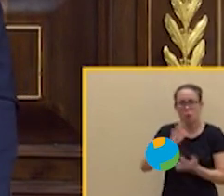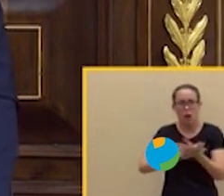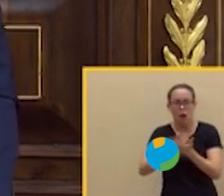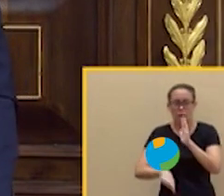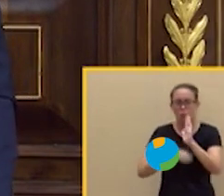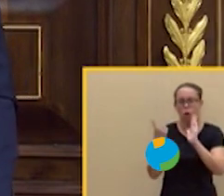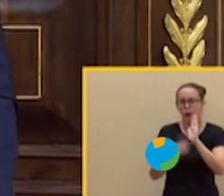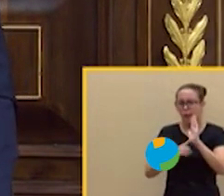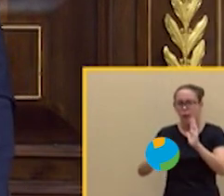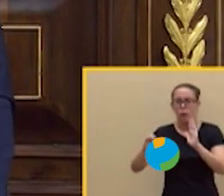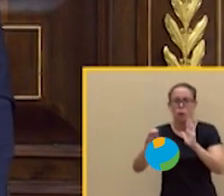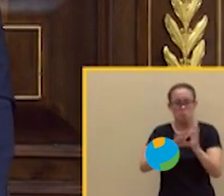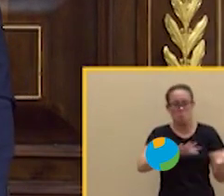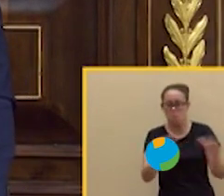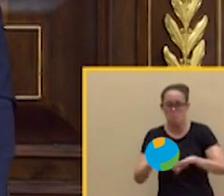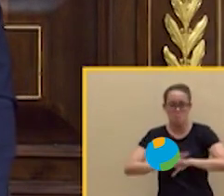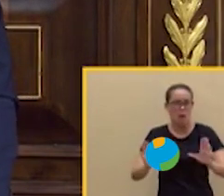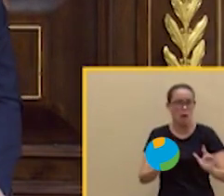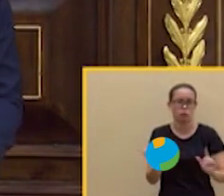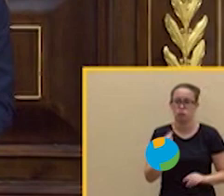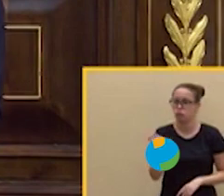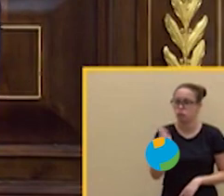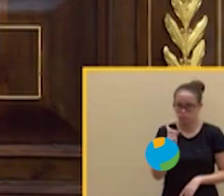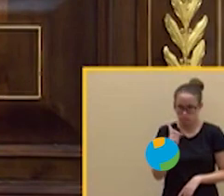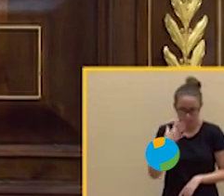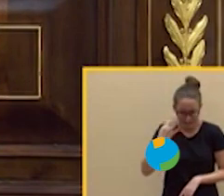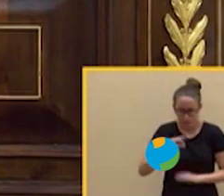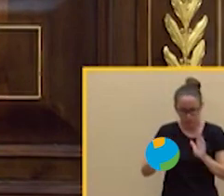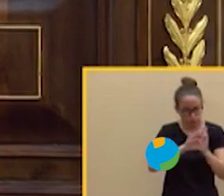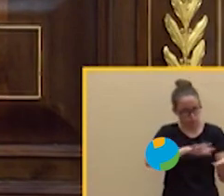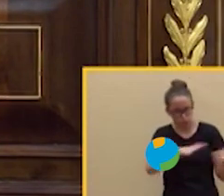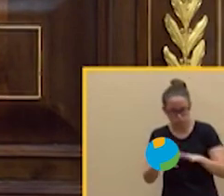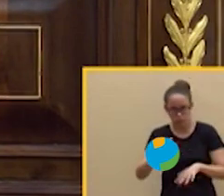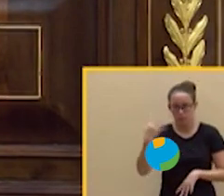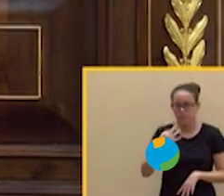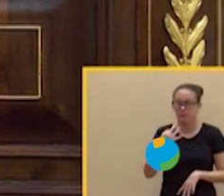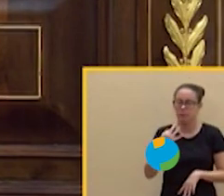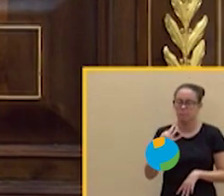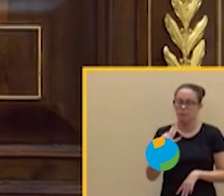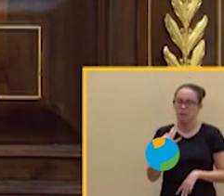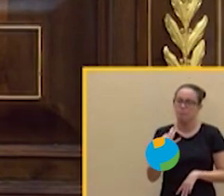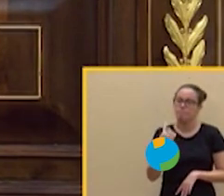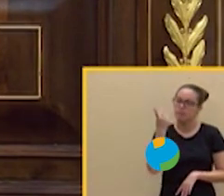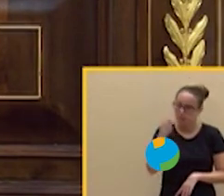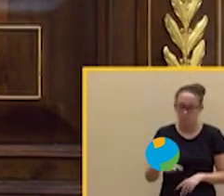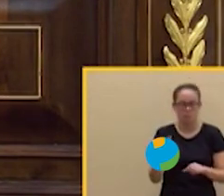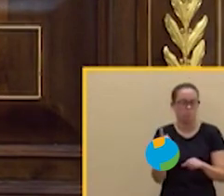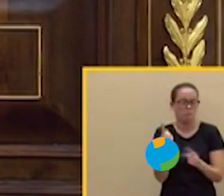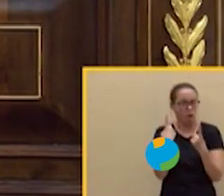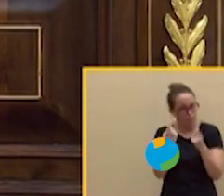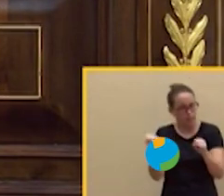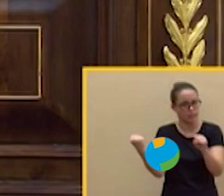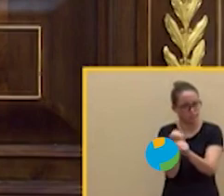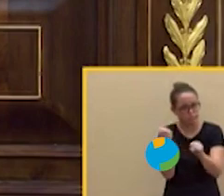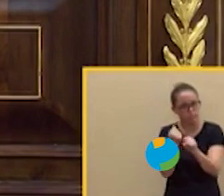de su aplicación, sin duda alguna necesaria. Derivará de un proyecto colectivo de regeneración nacional, de progreso